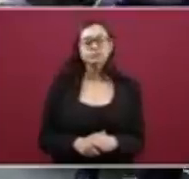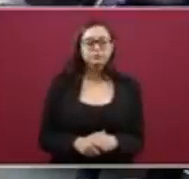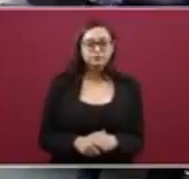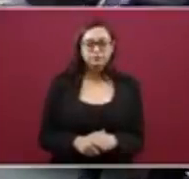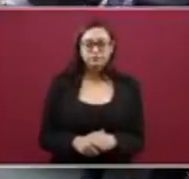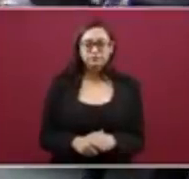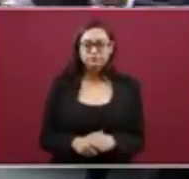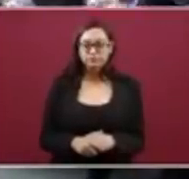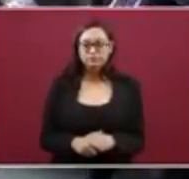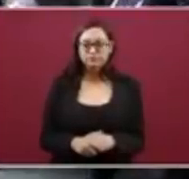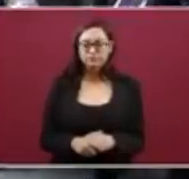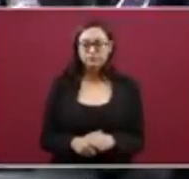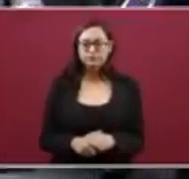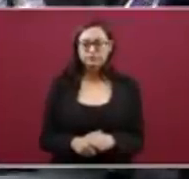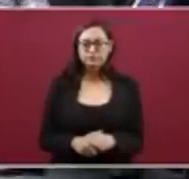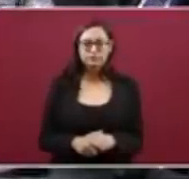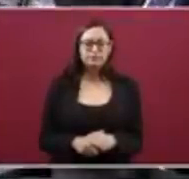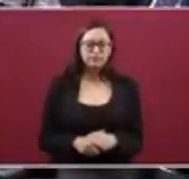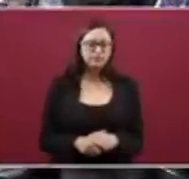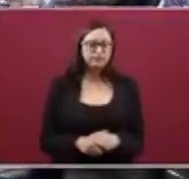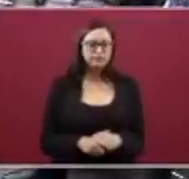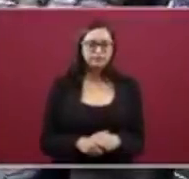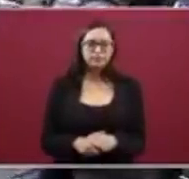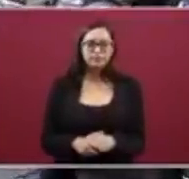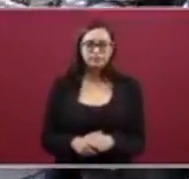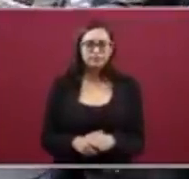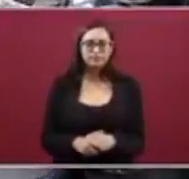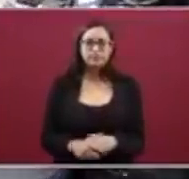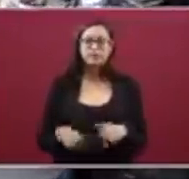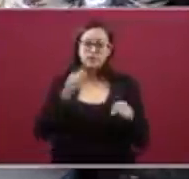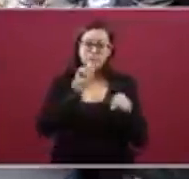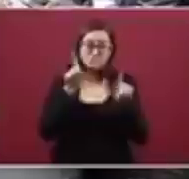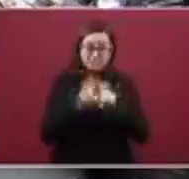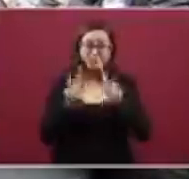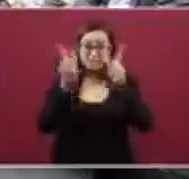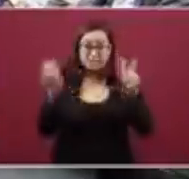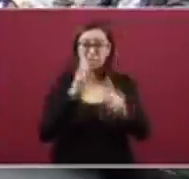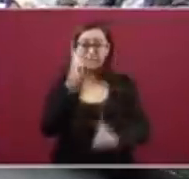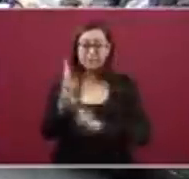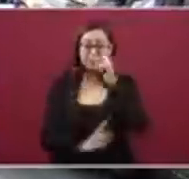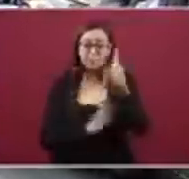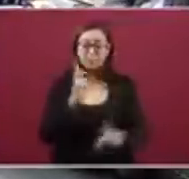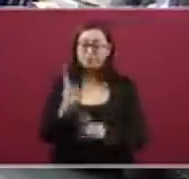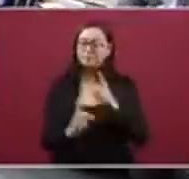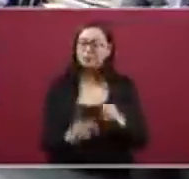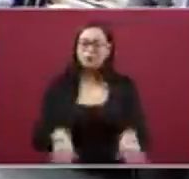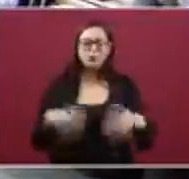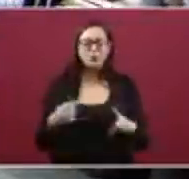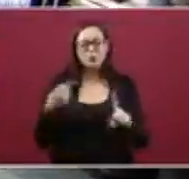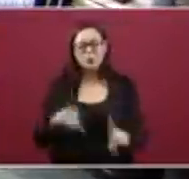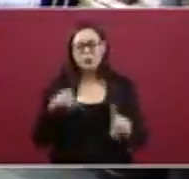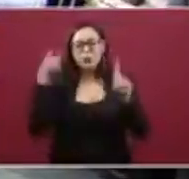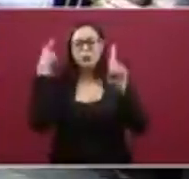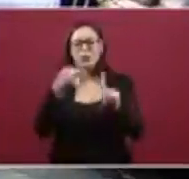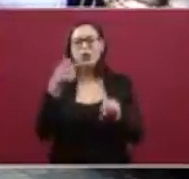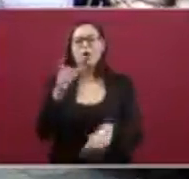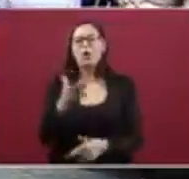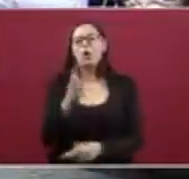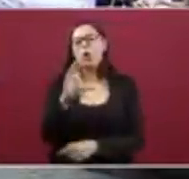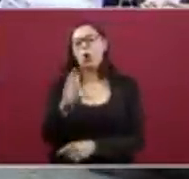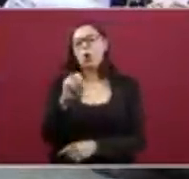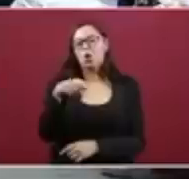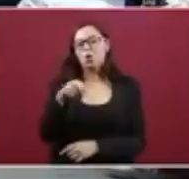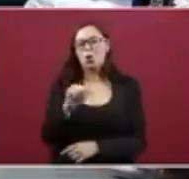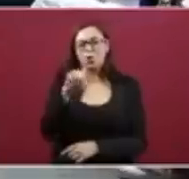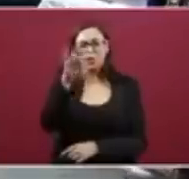también hemos avanzado en el terreno deportivo fue un acierto poner como directora de la comisión nacional de cultura física